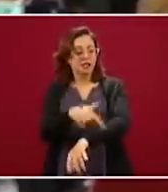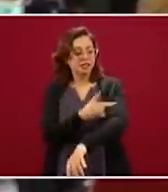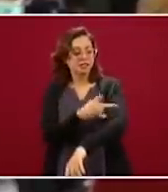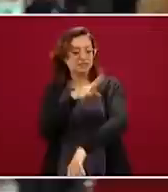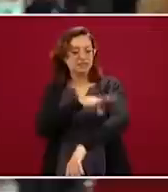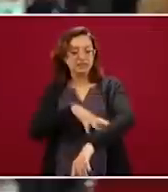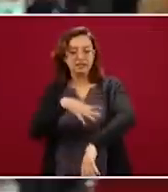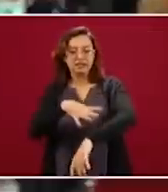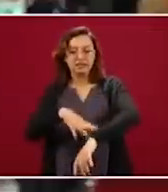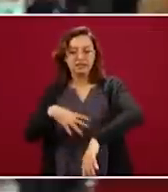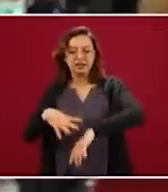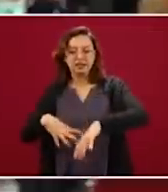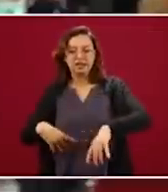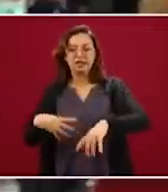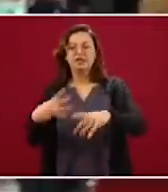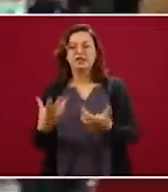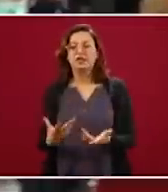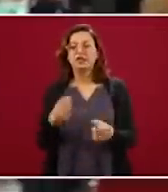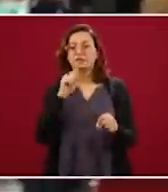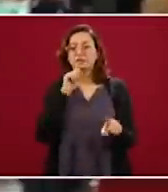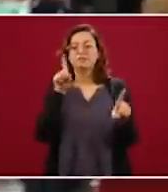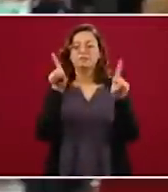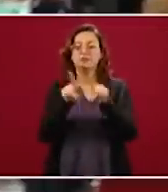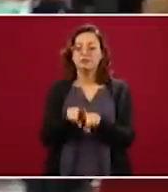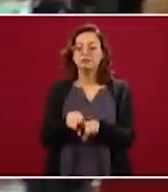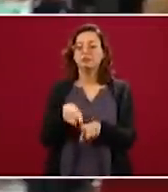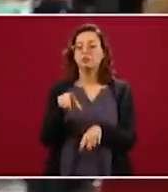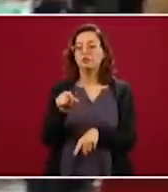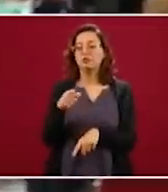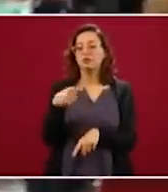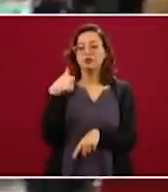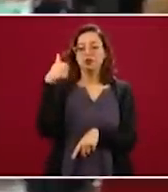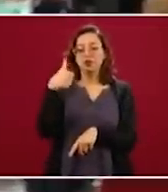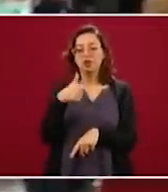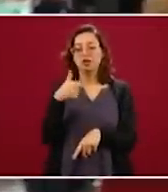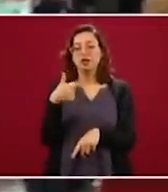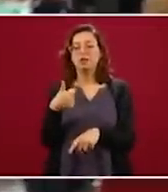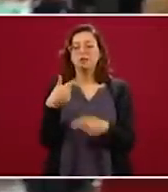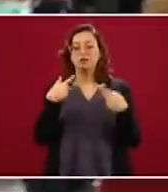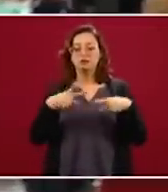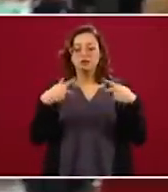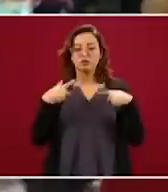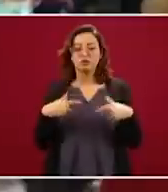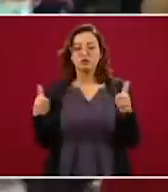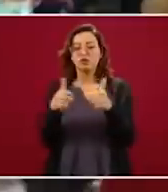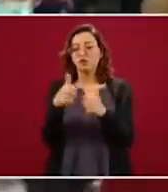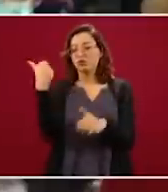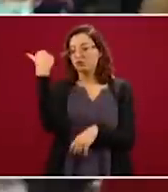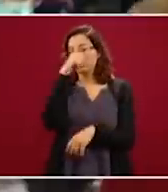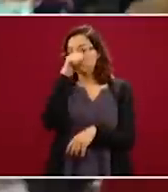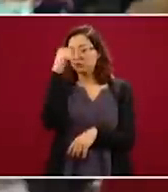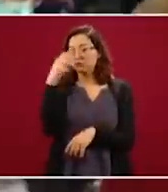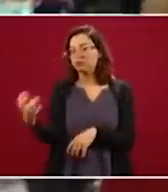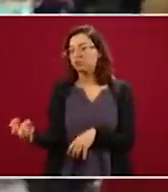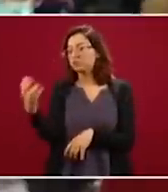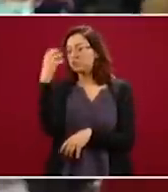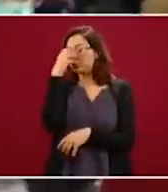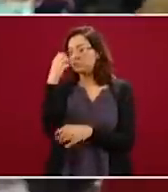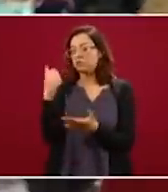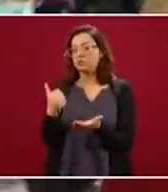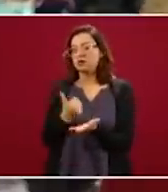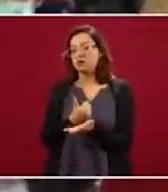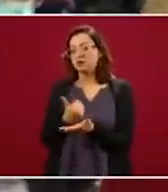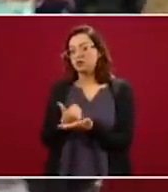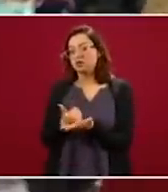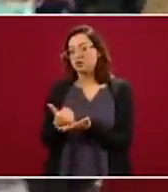abril, nuestras personas con autismo, ese día se celebra con una nariz azul. Presidente, la pregunta, ¿qué está haciendo su